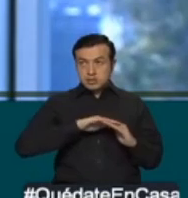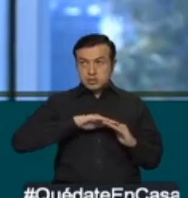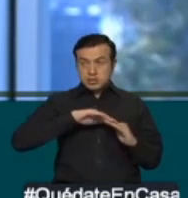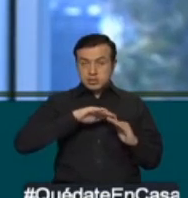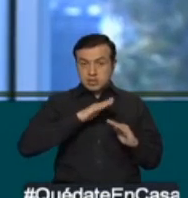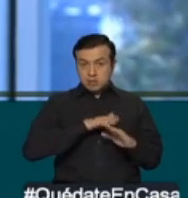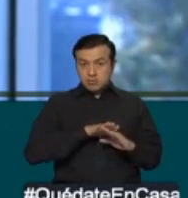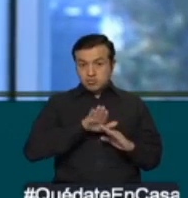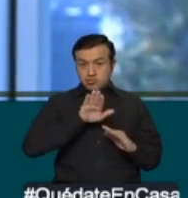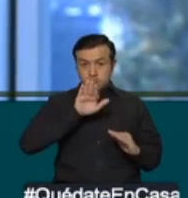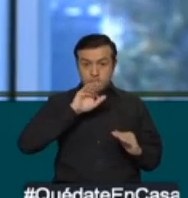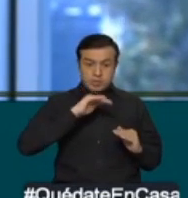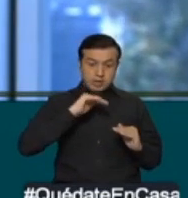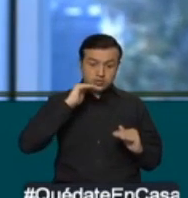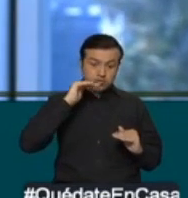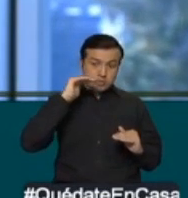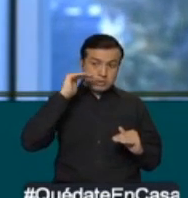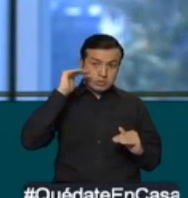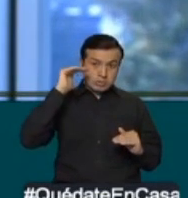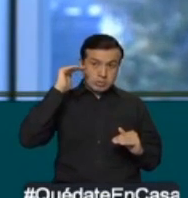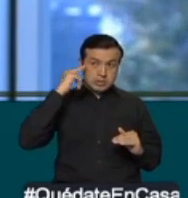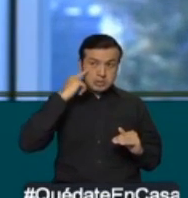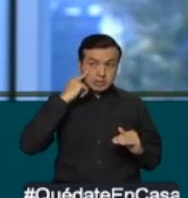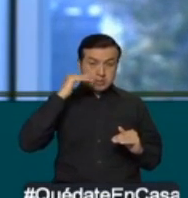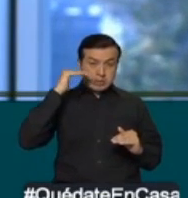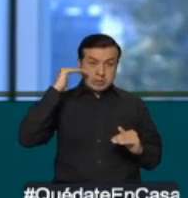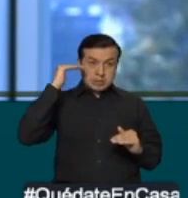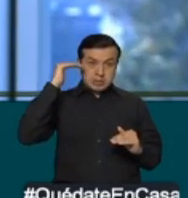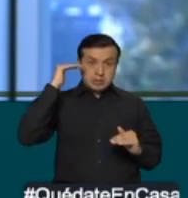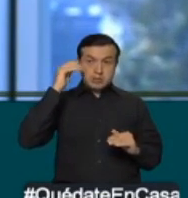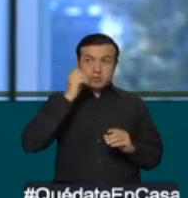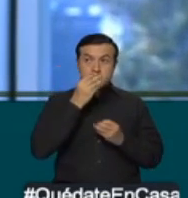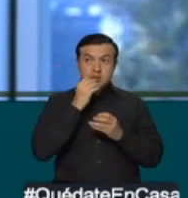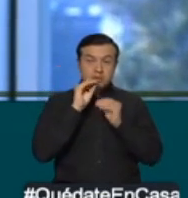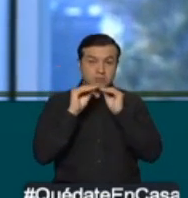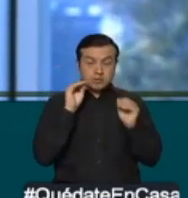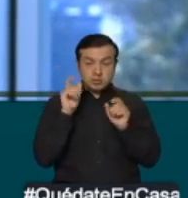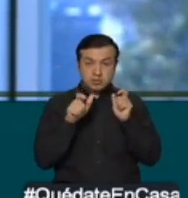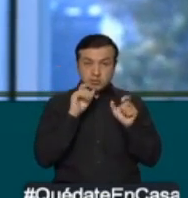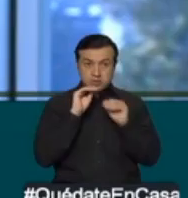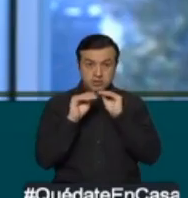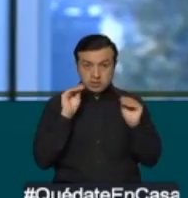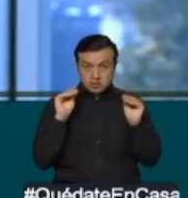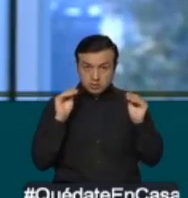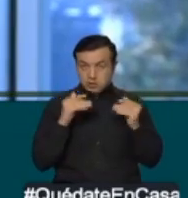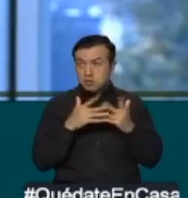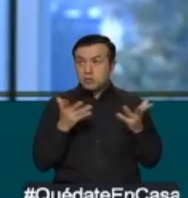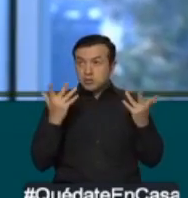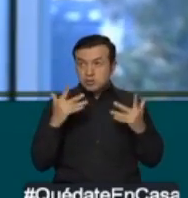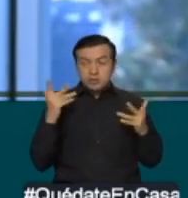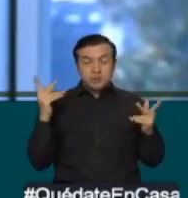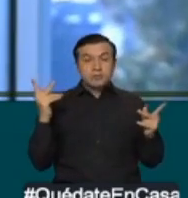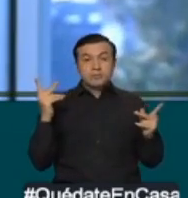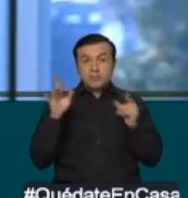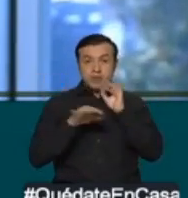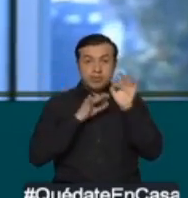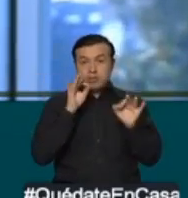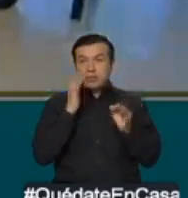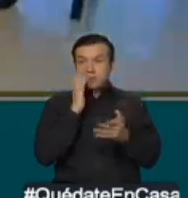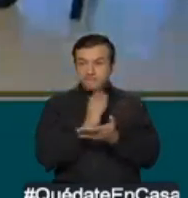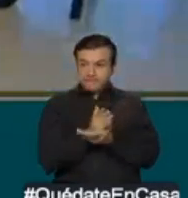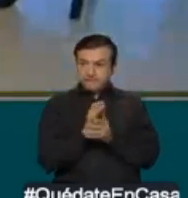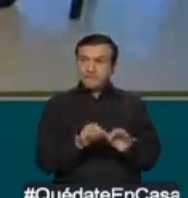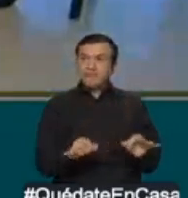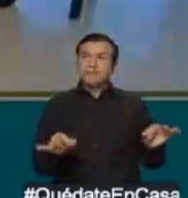curva así que vamos a seguir reportando los datos y también estos niveles de contagio pero sin